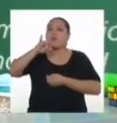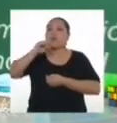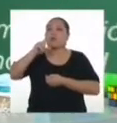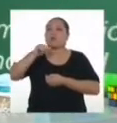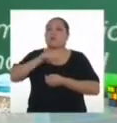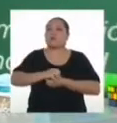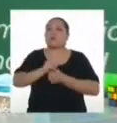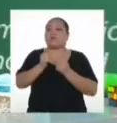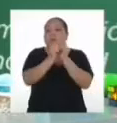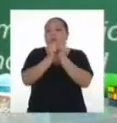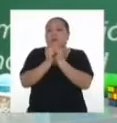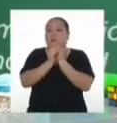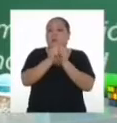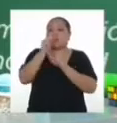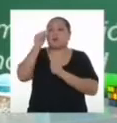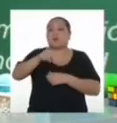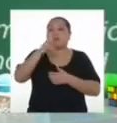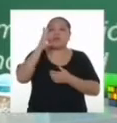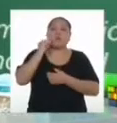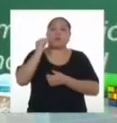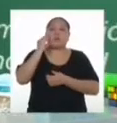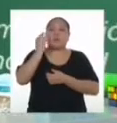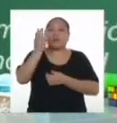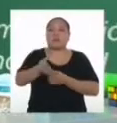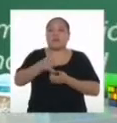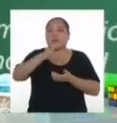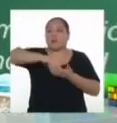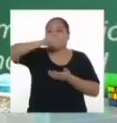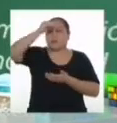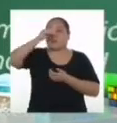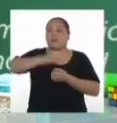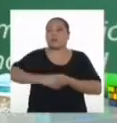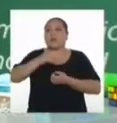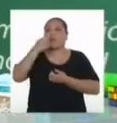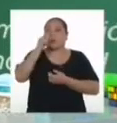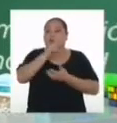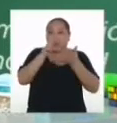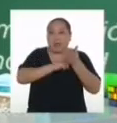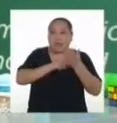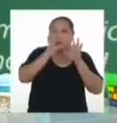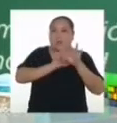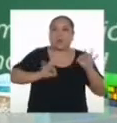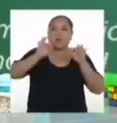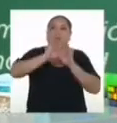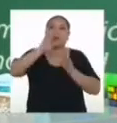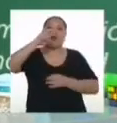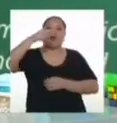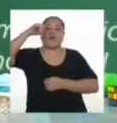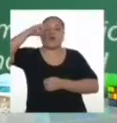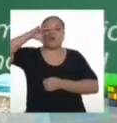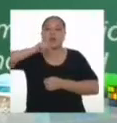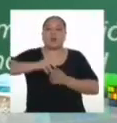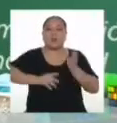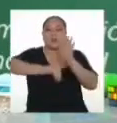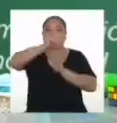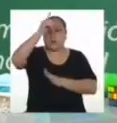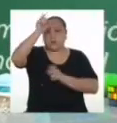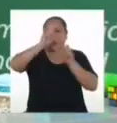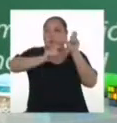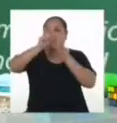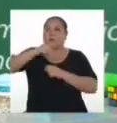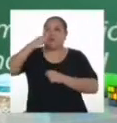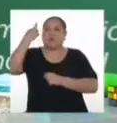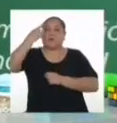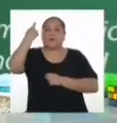por habernos acompañado en esta experiencia de aprendizaje. Leer sobre la importancia de las cuencas para el desarrollo humano nos ha ayudado a